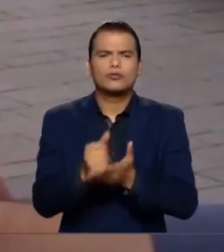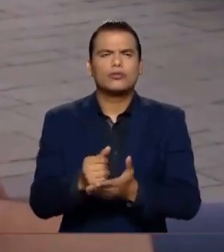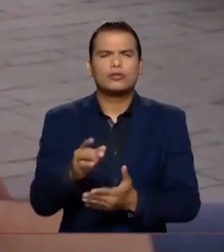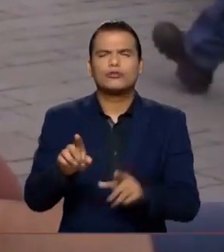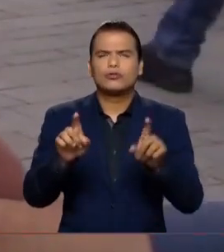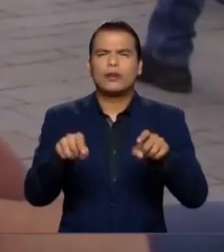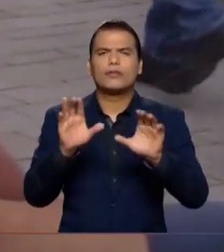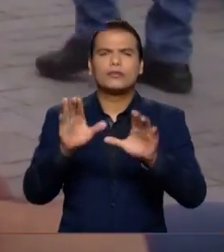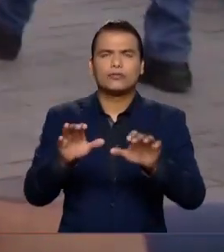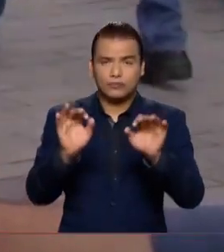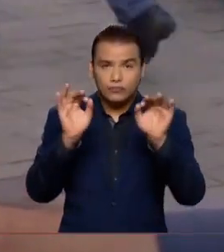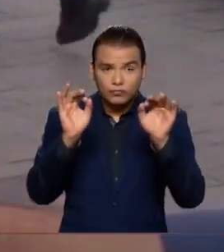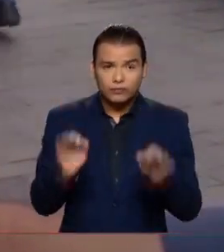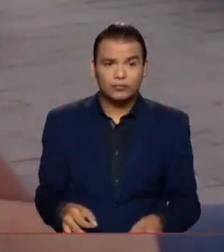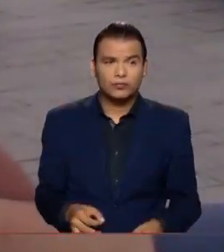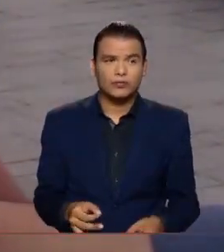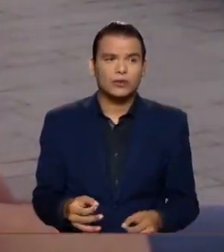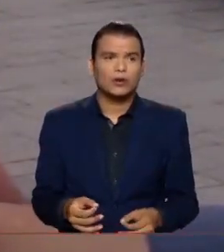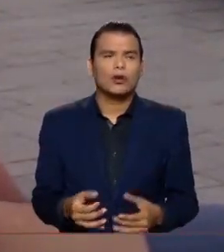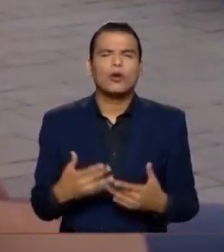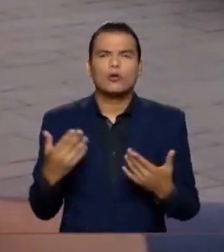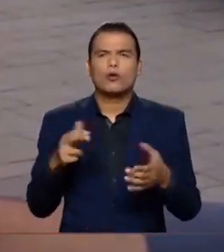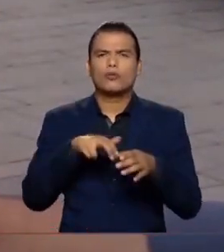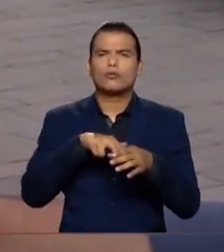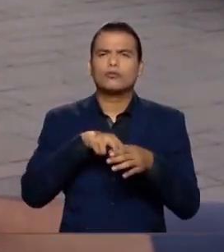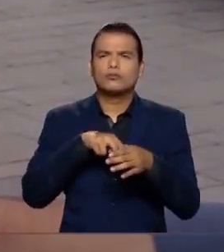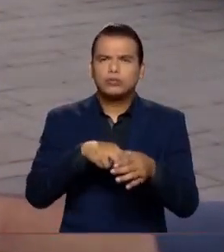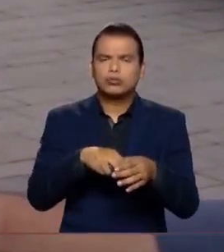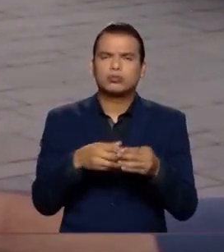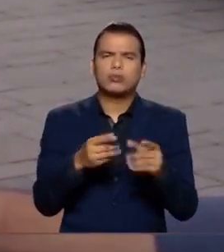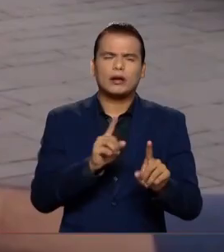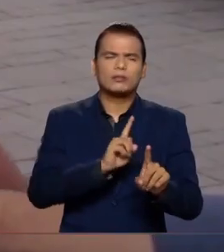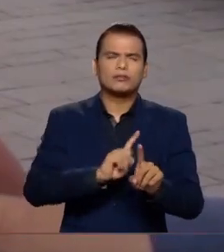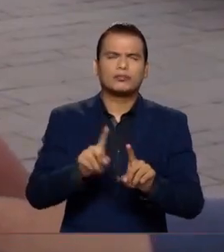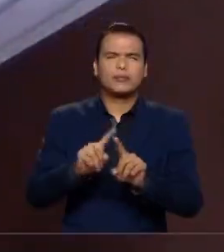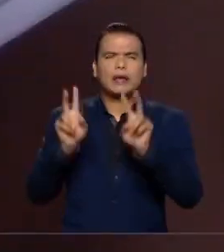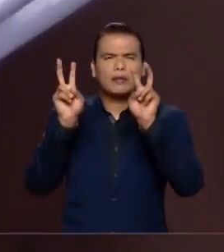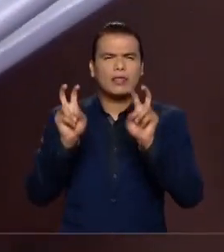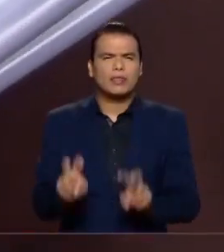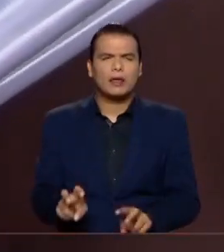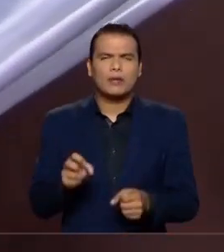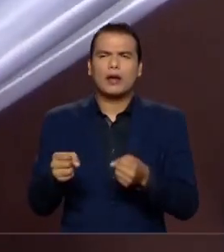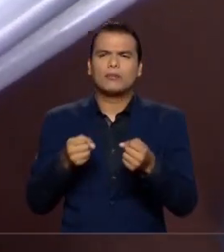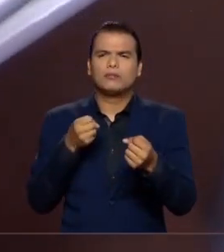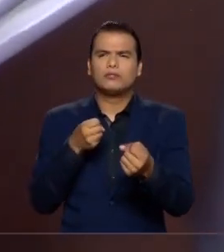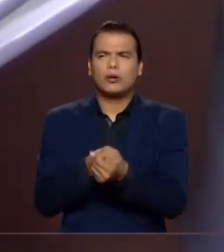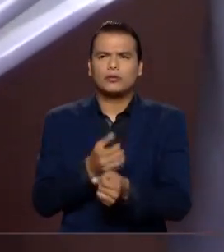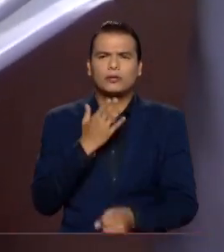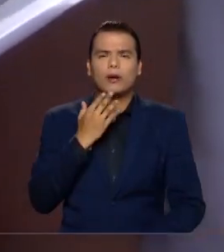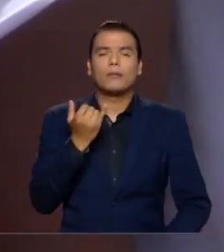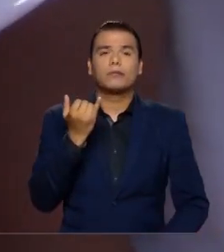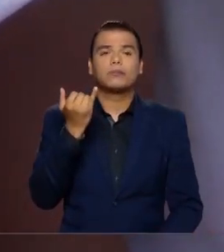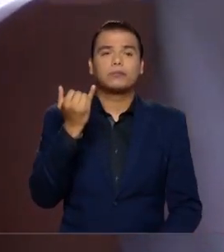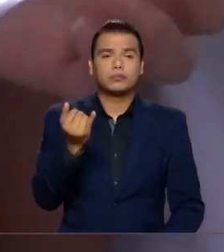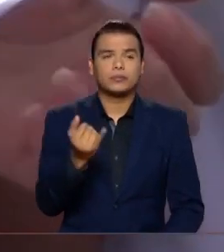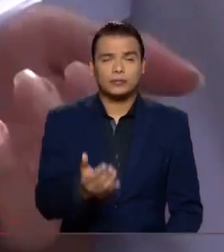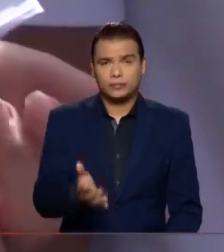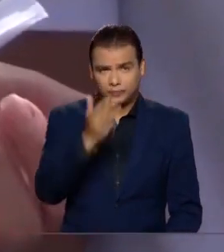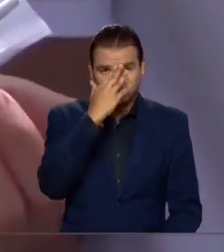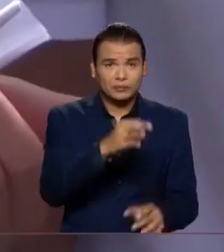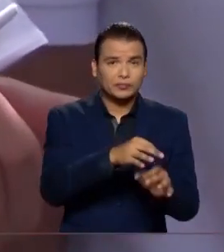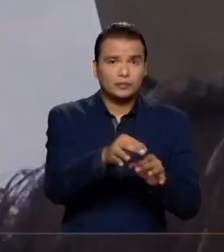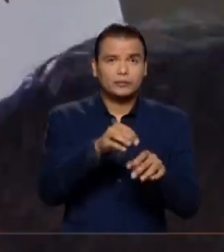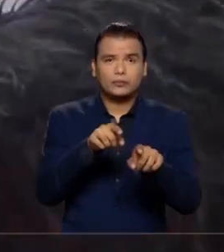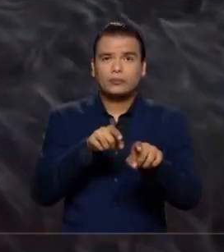en cuanto a movilidad, hay muchos aspectos que nosotros se nos dificultan. En poblaciones afectadas por